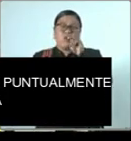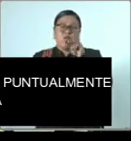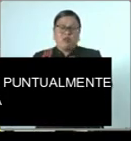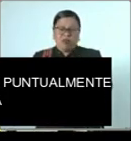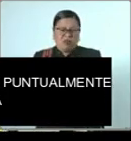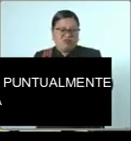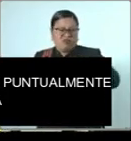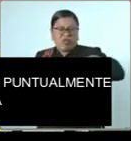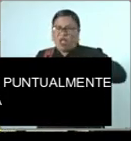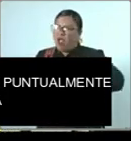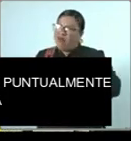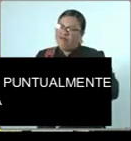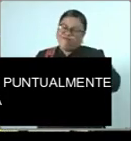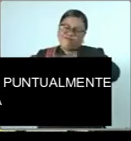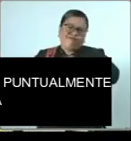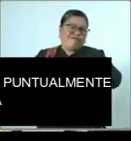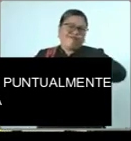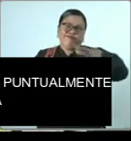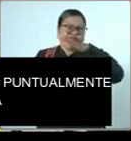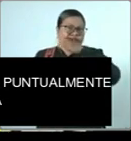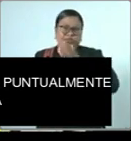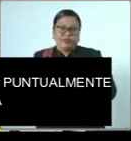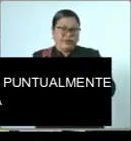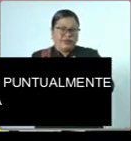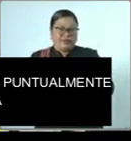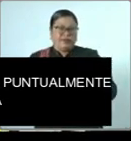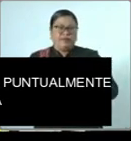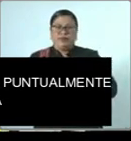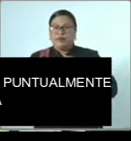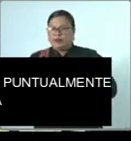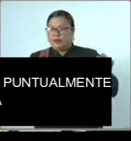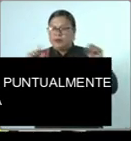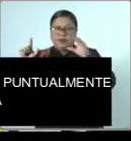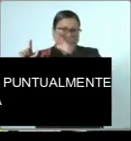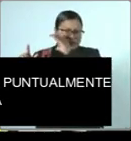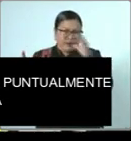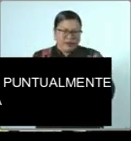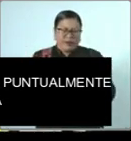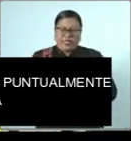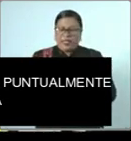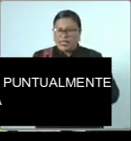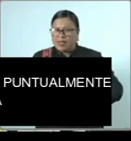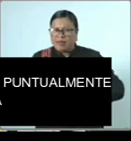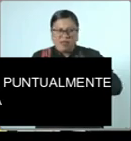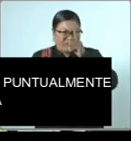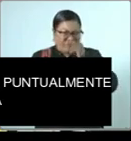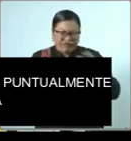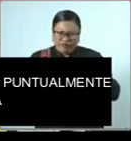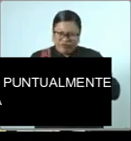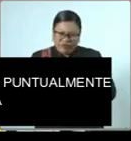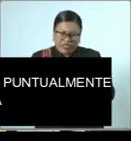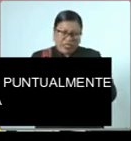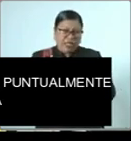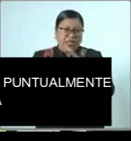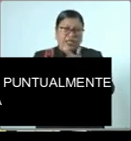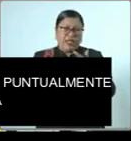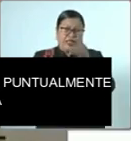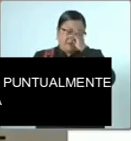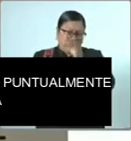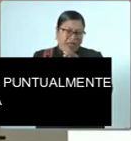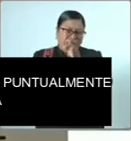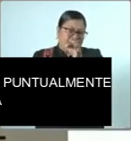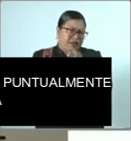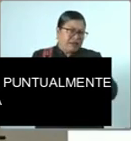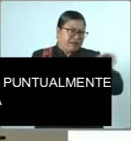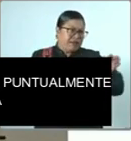aproximadamente. ¿La que sigue? Aquí están algunas de las afectaciones, caminos cerrados, carreteras que conducen hacia las